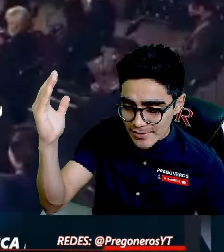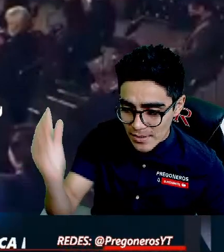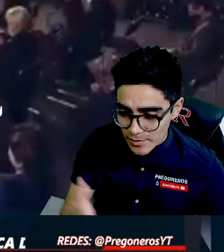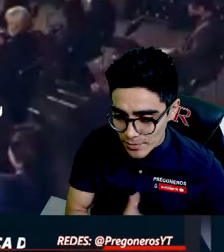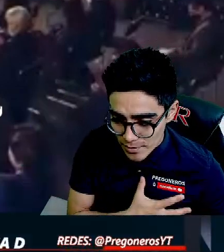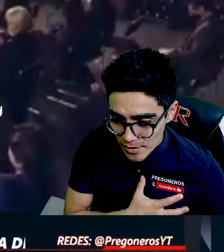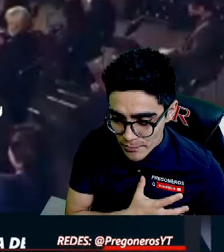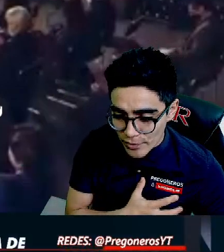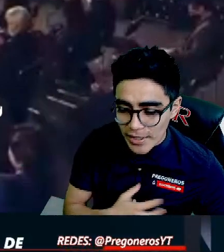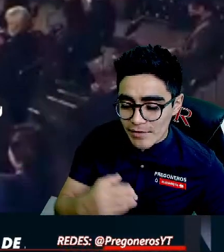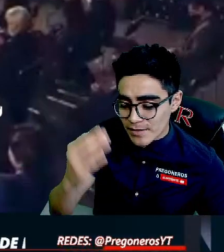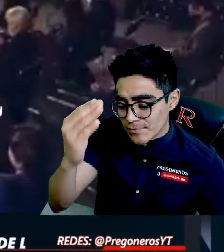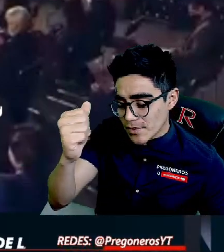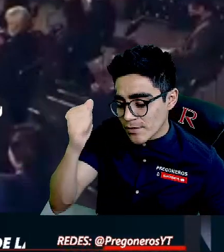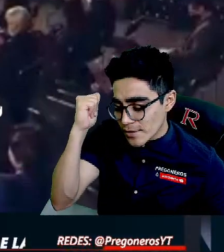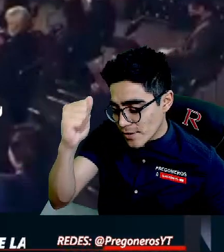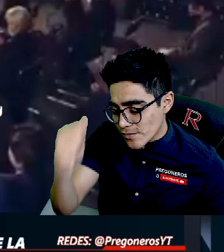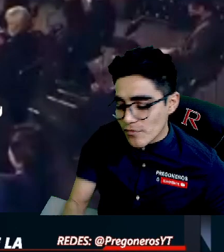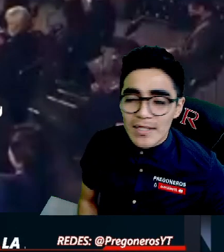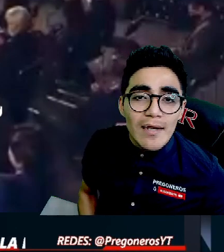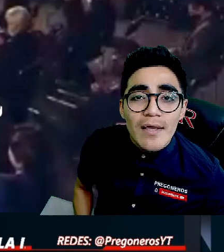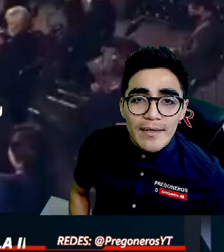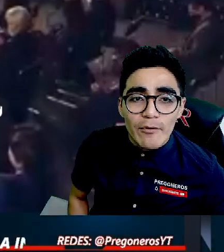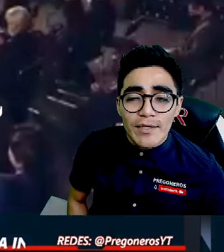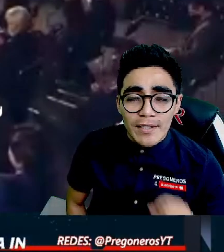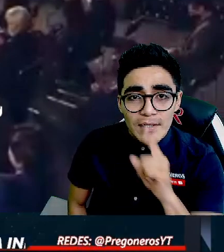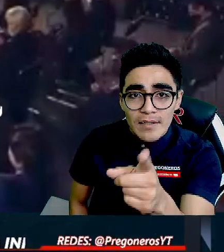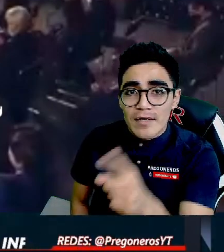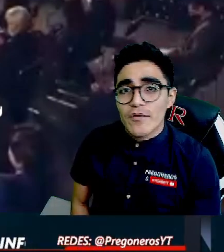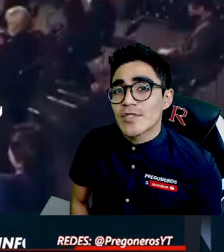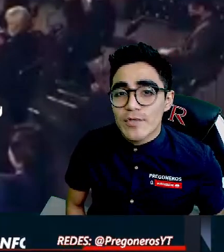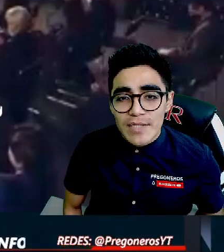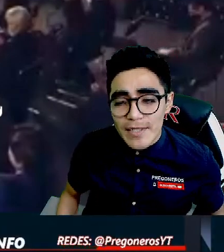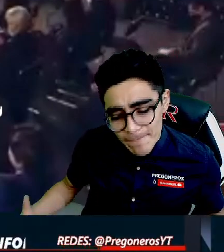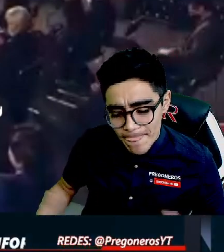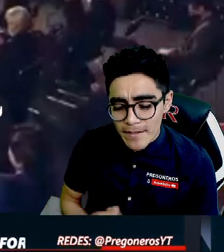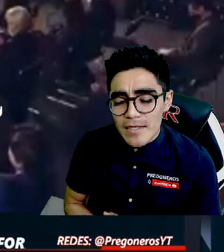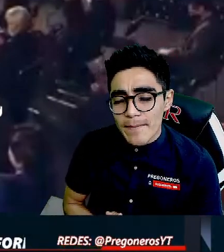día. Servidor Irn Rodríguez, transmitiéndoles desde su canal. Recuerden, la